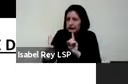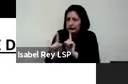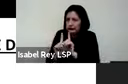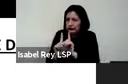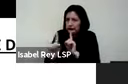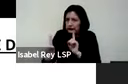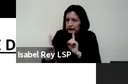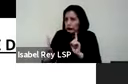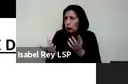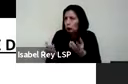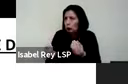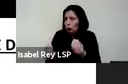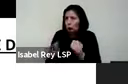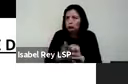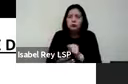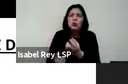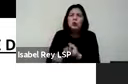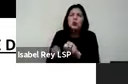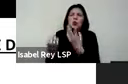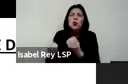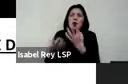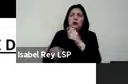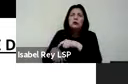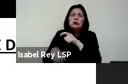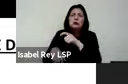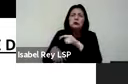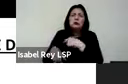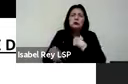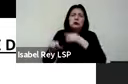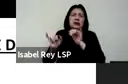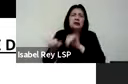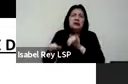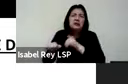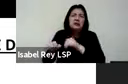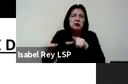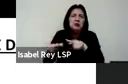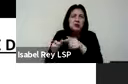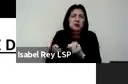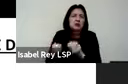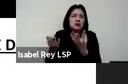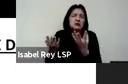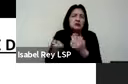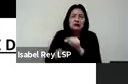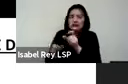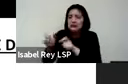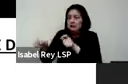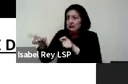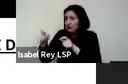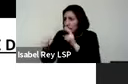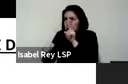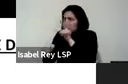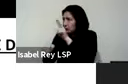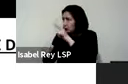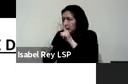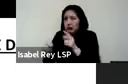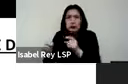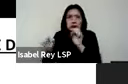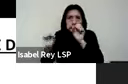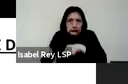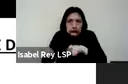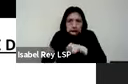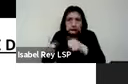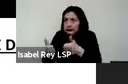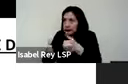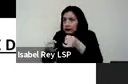está? ¿Cuánto tiempo voy a permanecer en ese lugar? Y si la gente usa o no, bien usada,